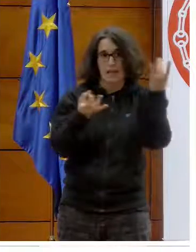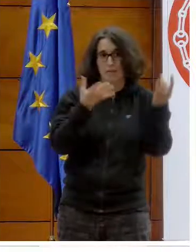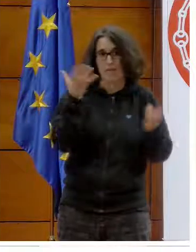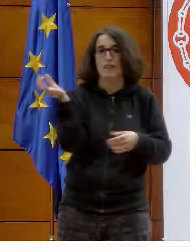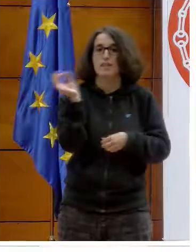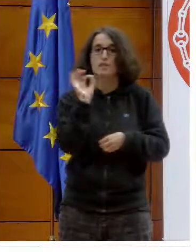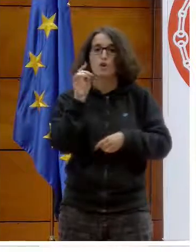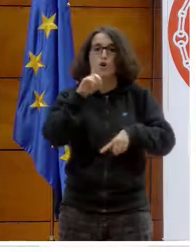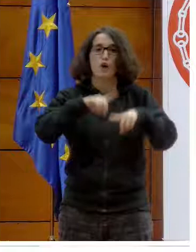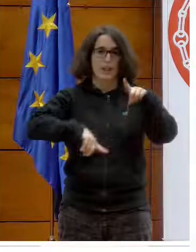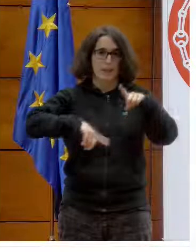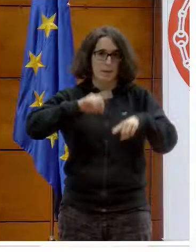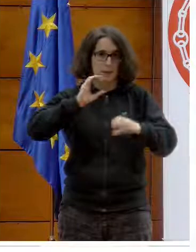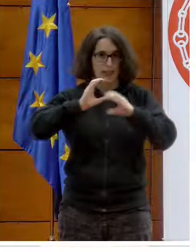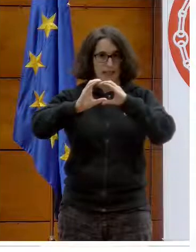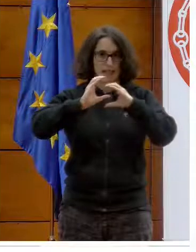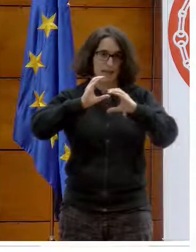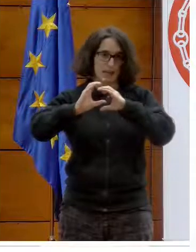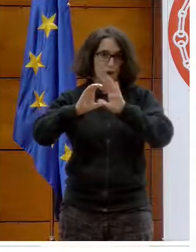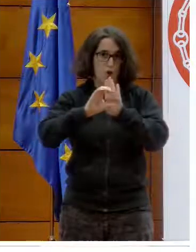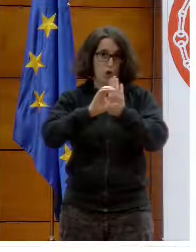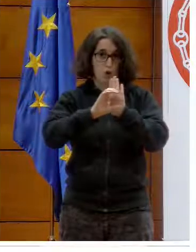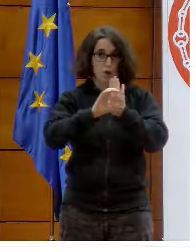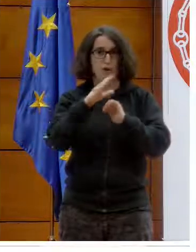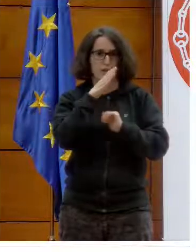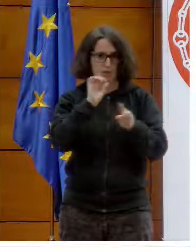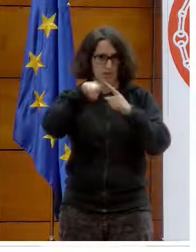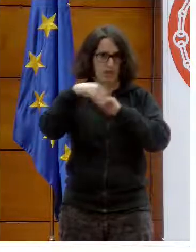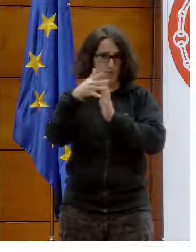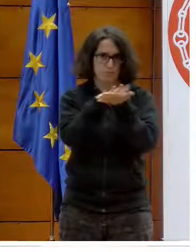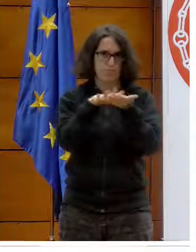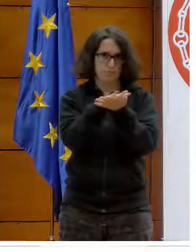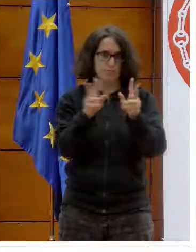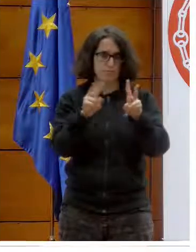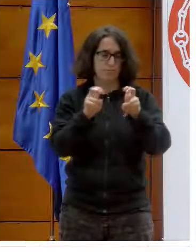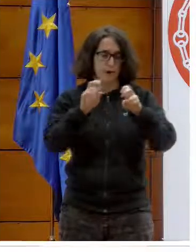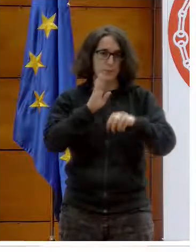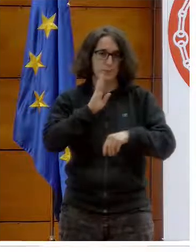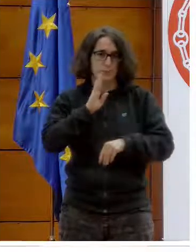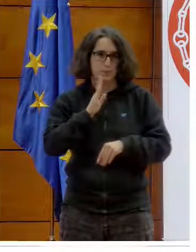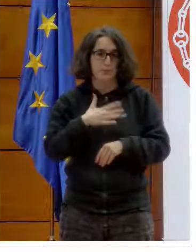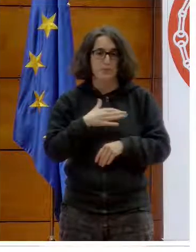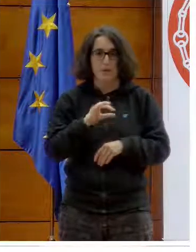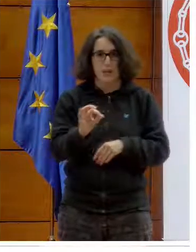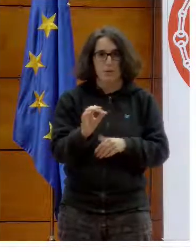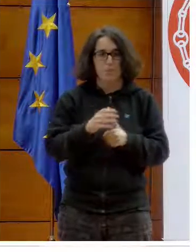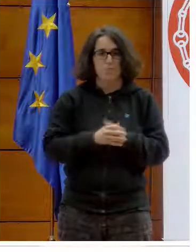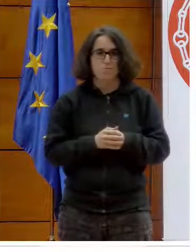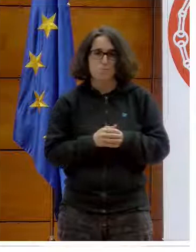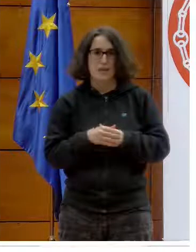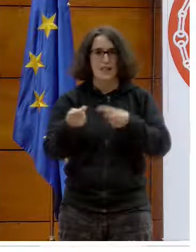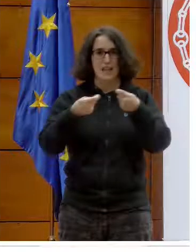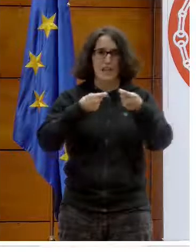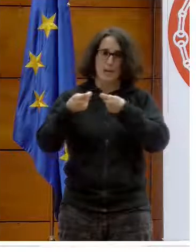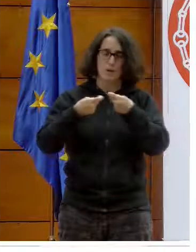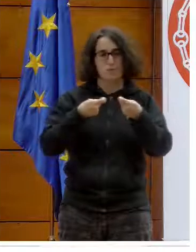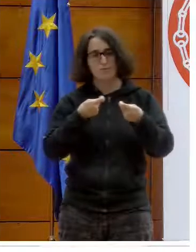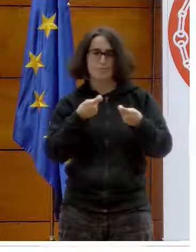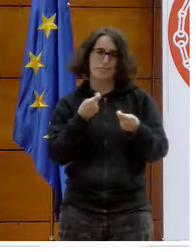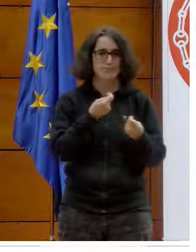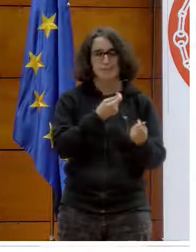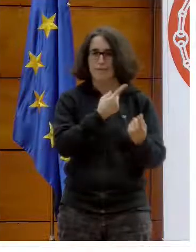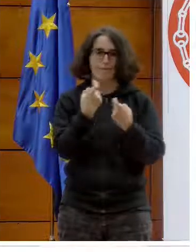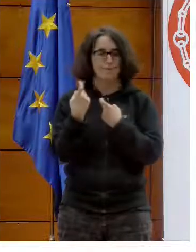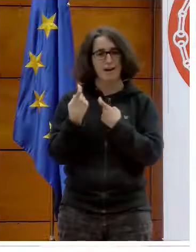después. Puede ocurrir también que haya un déficit de atención severo, una impulsividad, una falta de control inhibitorio.